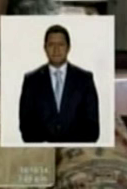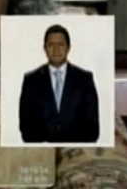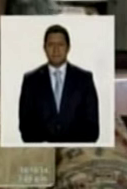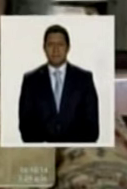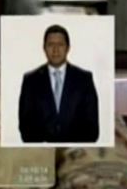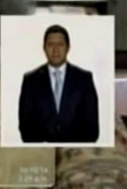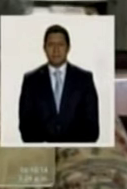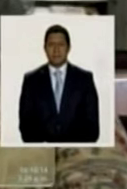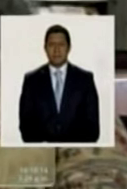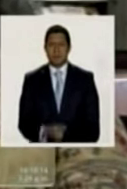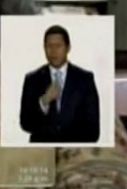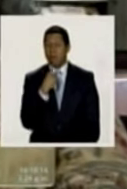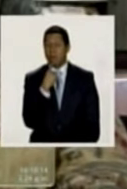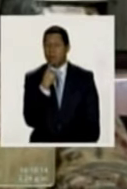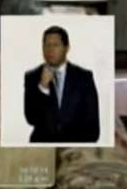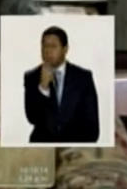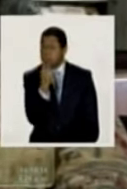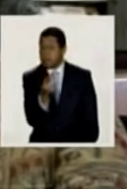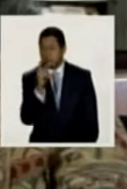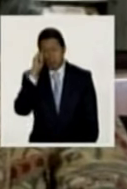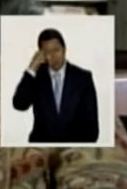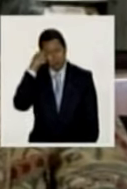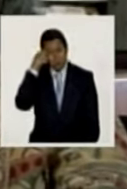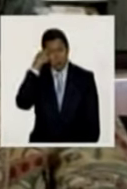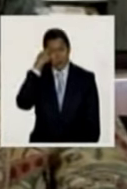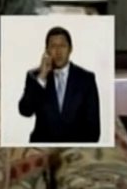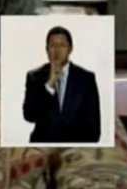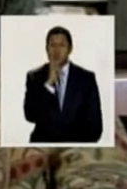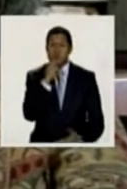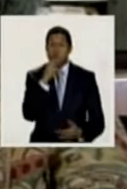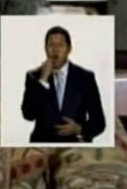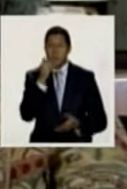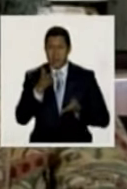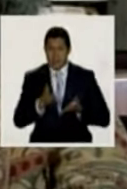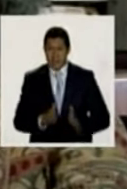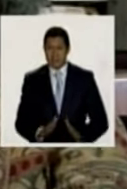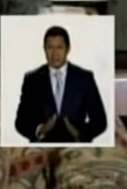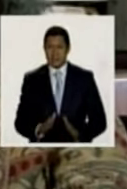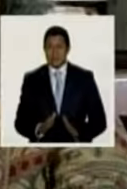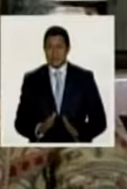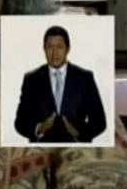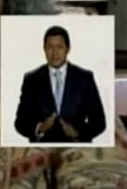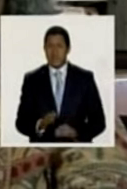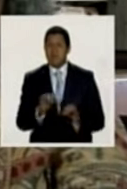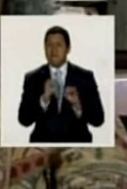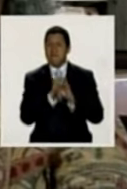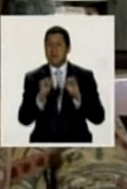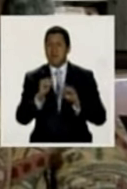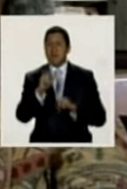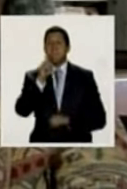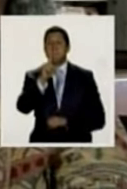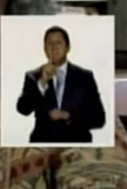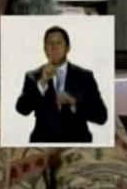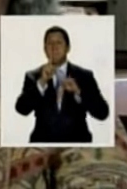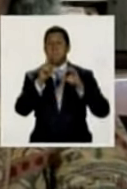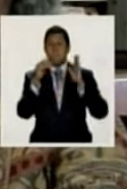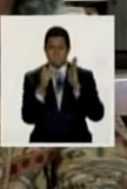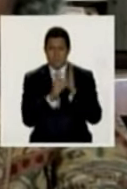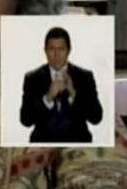Y cuando digo eso, acuérdense que es un hombre que nace a finales de